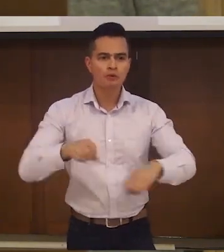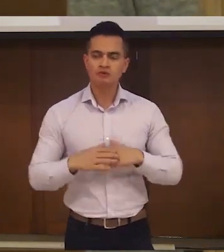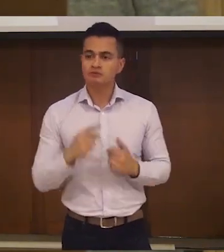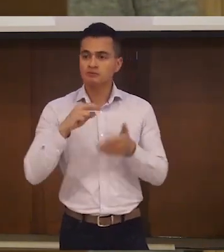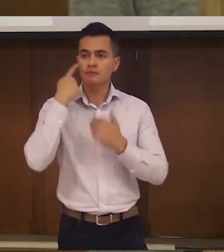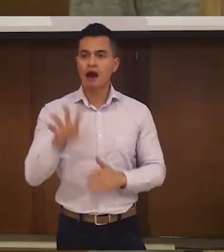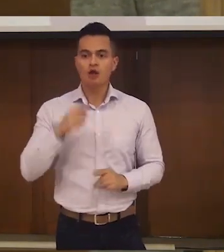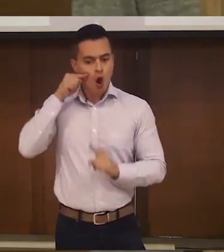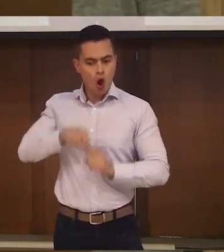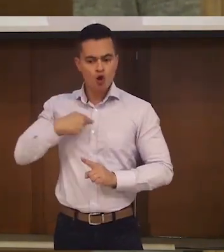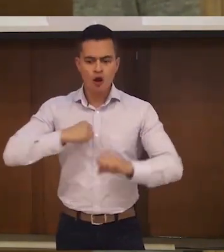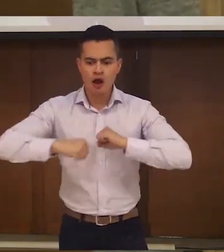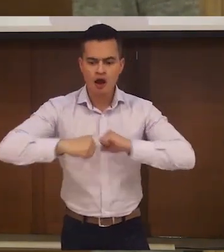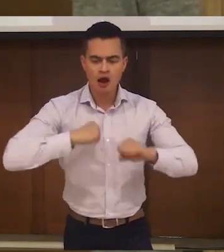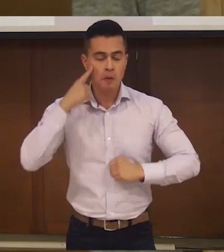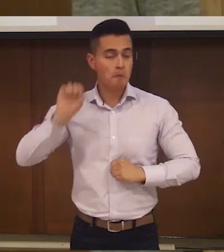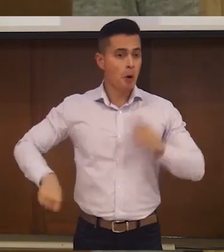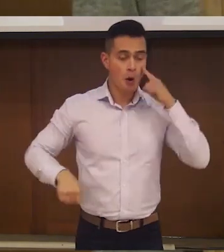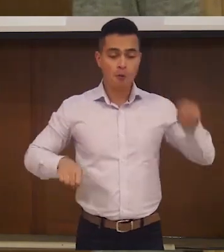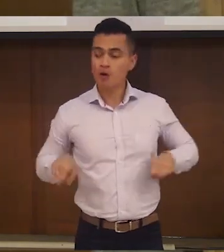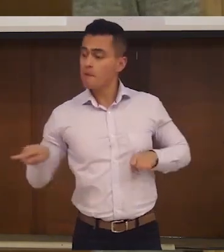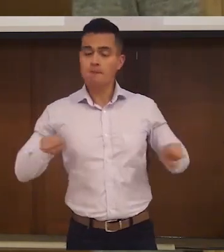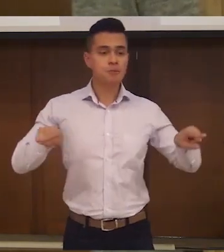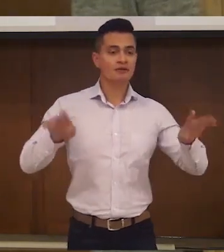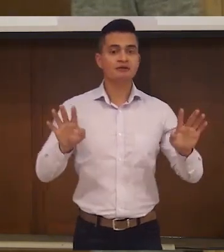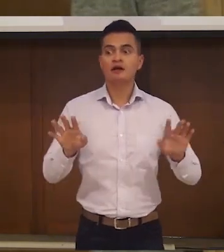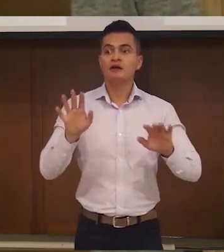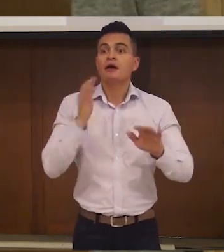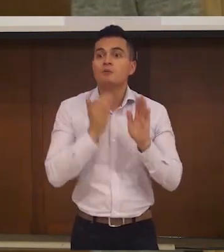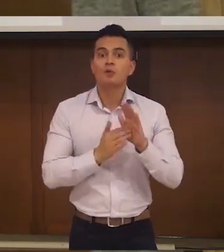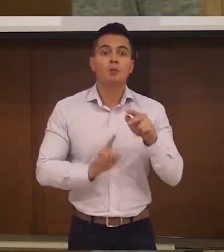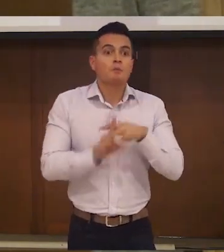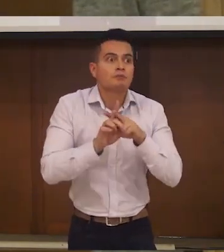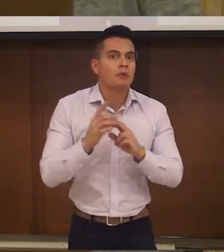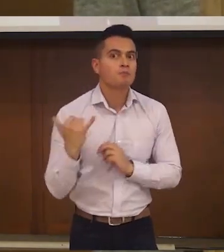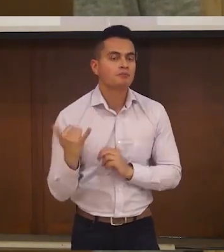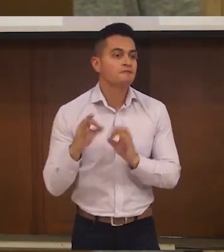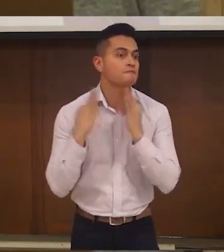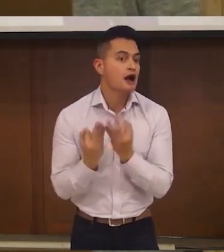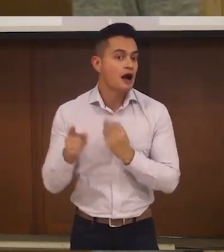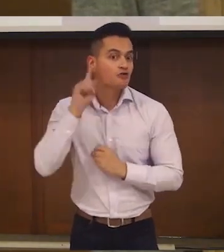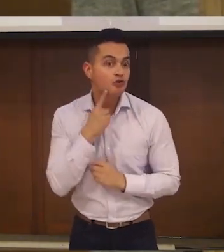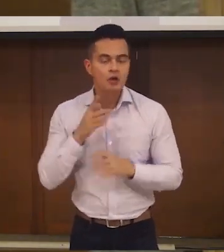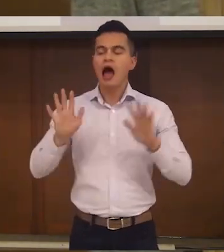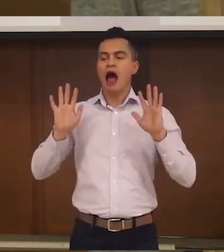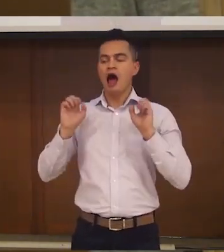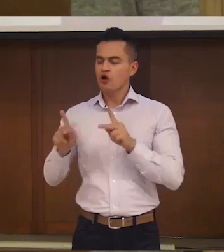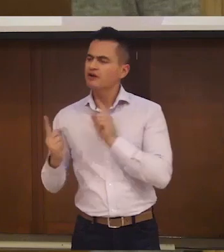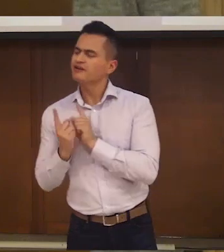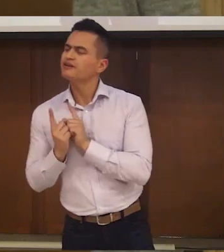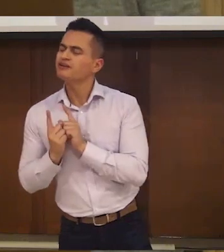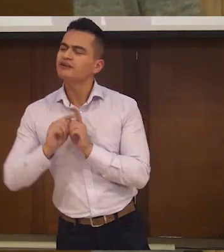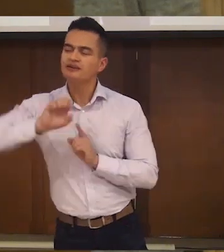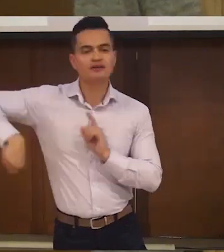que nos ocurre individualmente, y que lo de alrededor, bueno, si eventualmente nos toca porque tenemos un pariente, ahí sabemos algo,